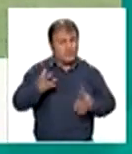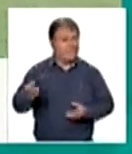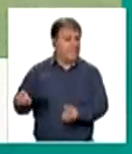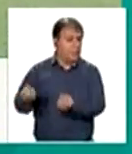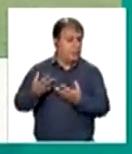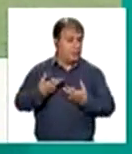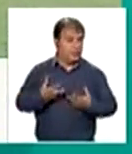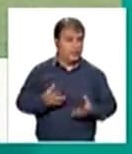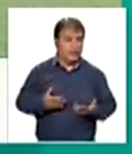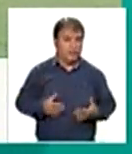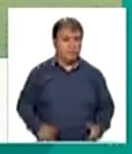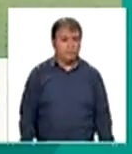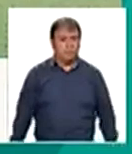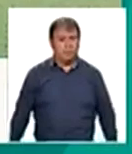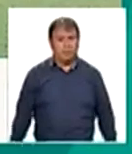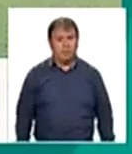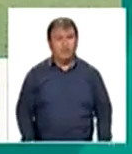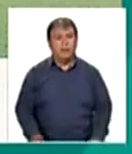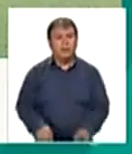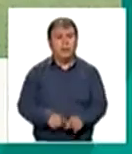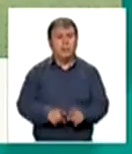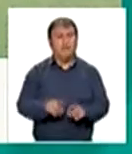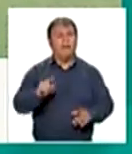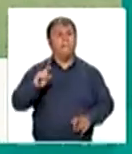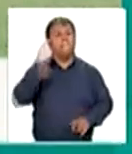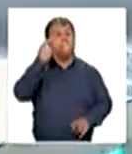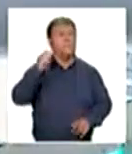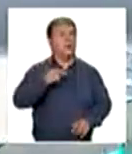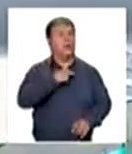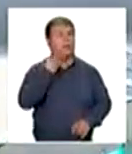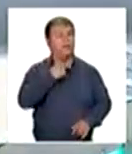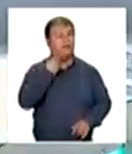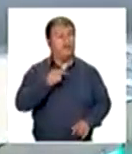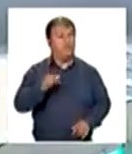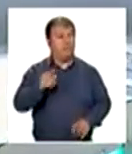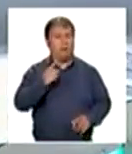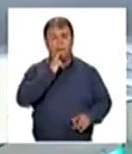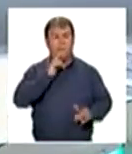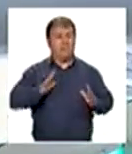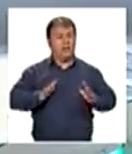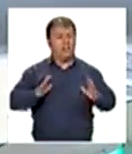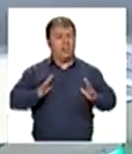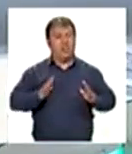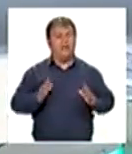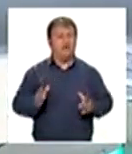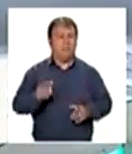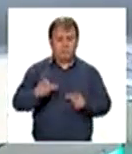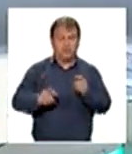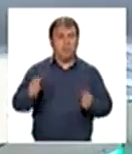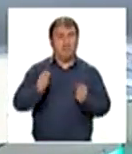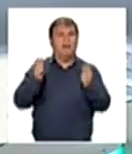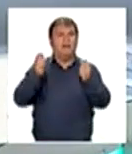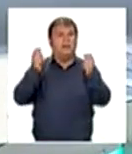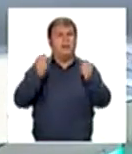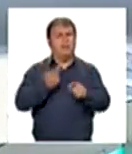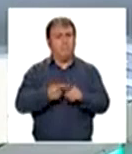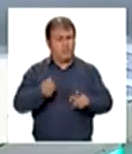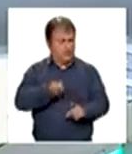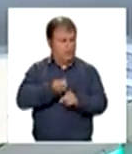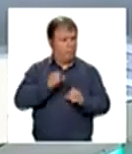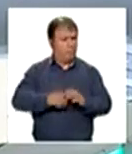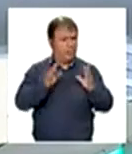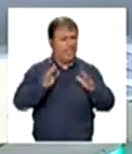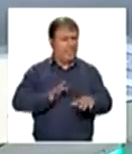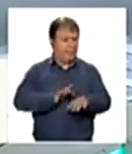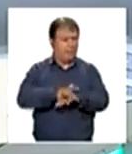Imaginamos por esta noticia que viene saliendo. Mario, nos acordamos el 1 de noviembre, día que fue feriado, la gente había celebrado el día anterior, ¿no es cierto? Pero ese mismo día, muy